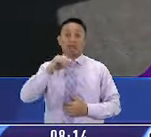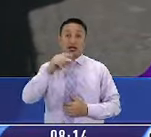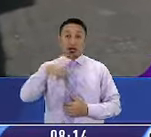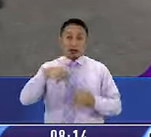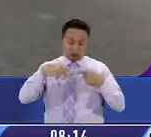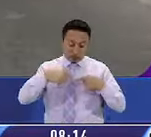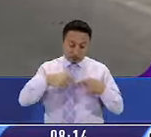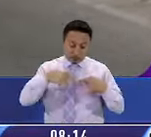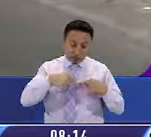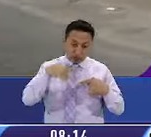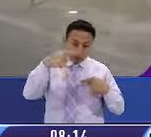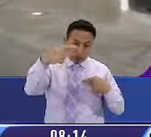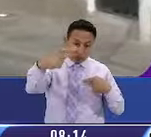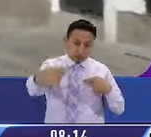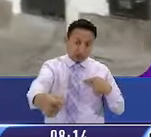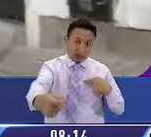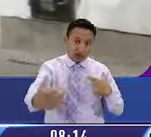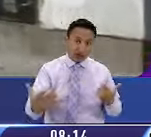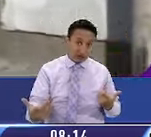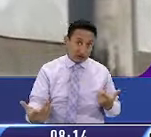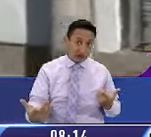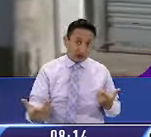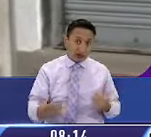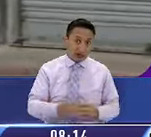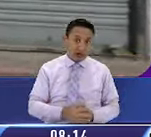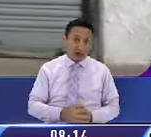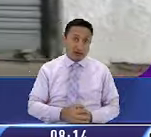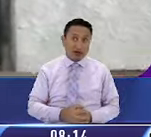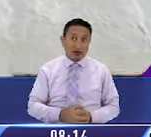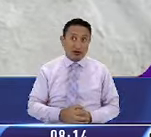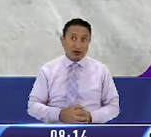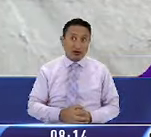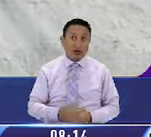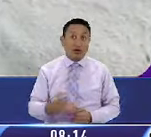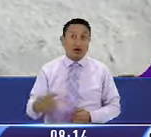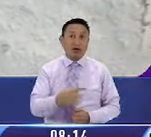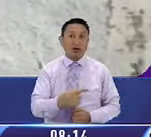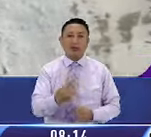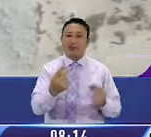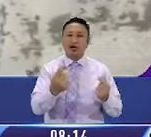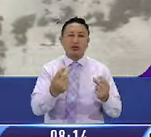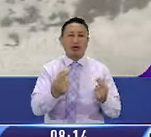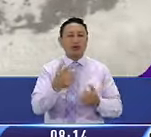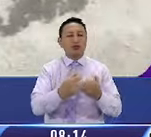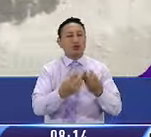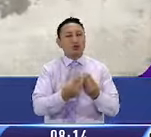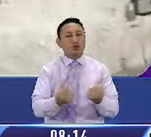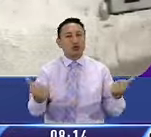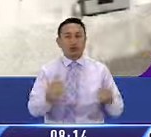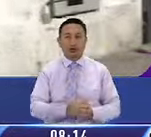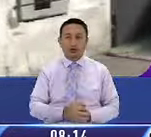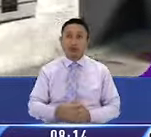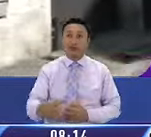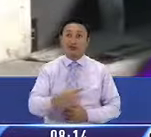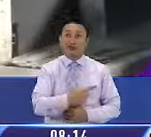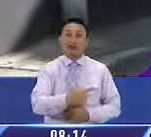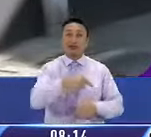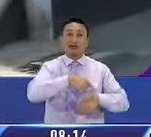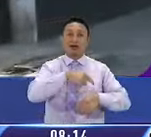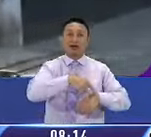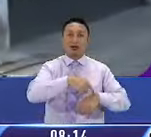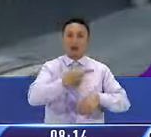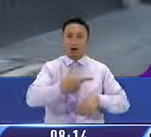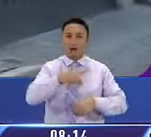caja a otra caja. Entonces, no sé cómo podemos solucionar lo más pronto posible, porque ya lleva mucho tiempo esto. Ya